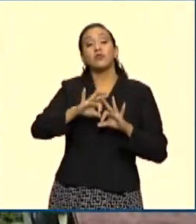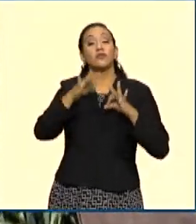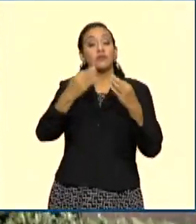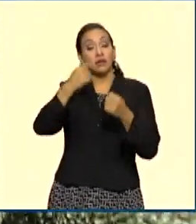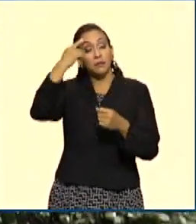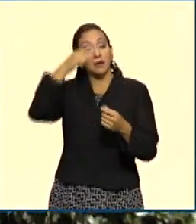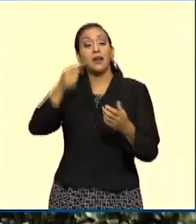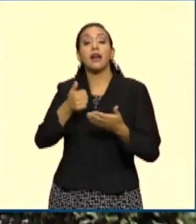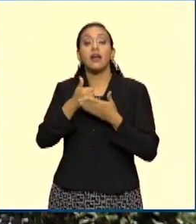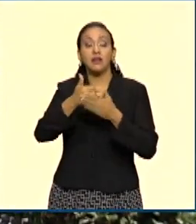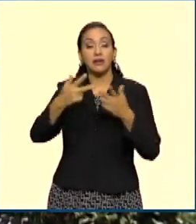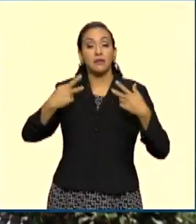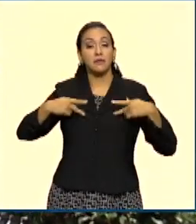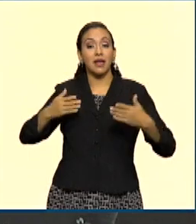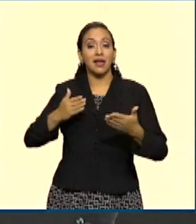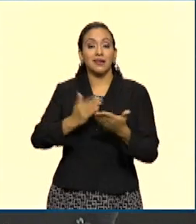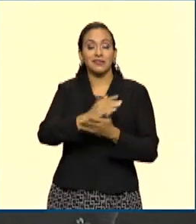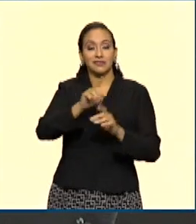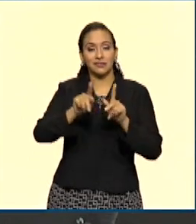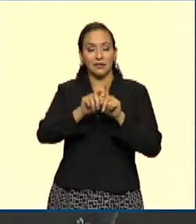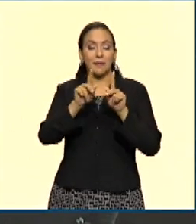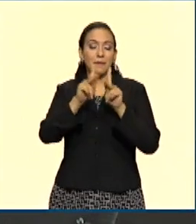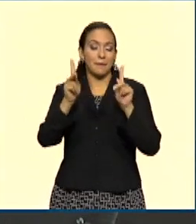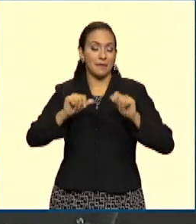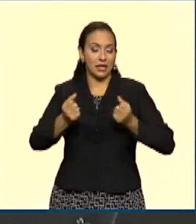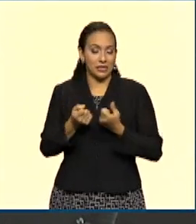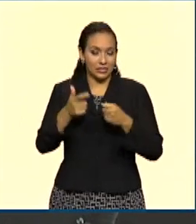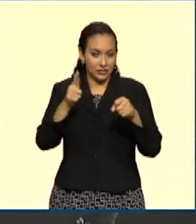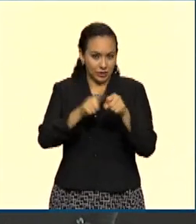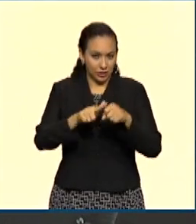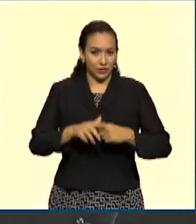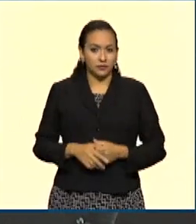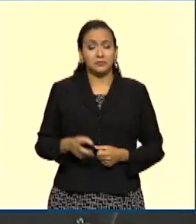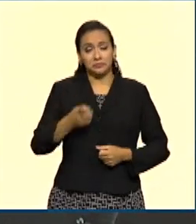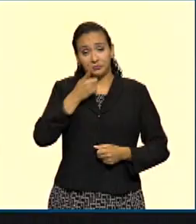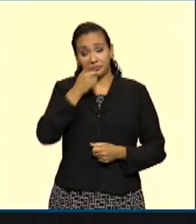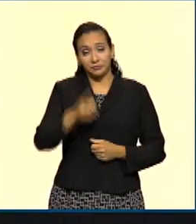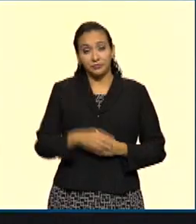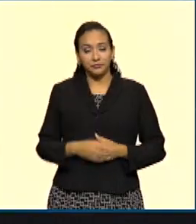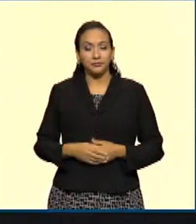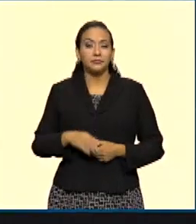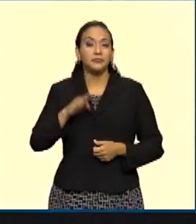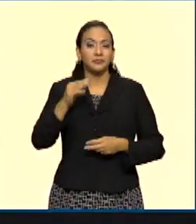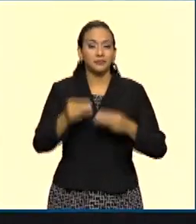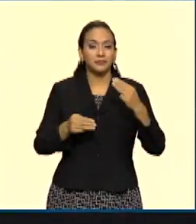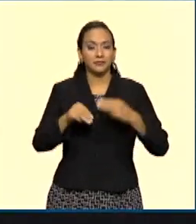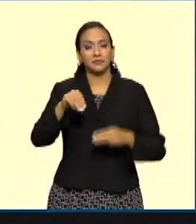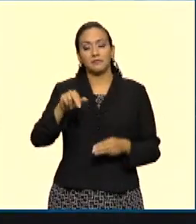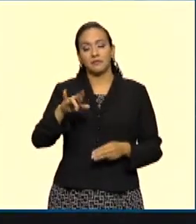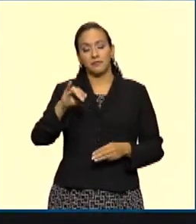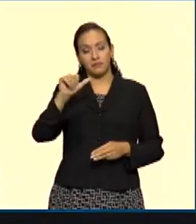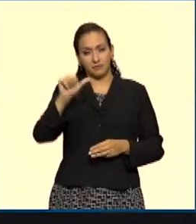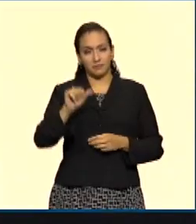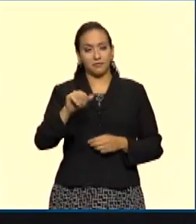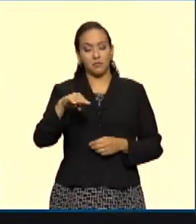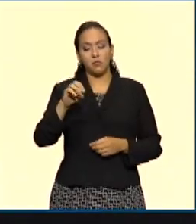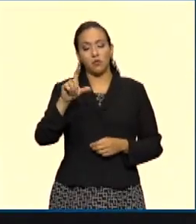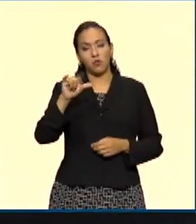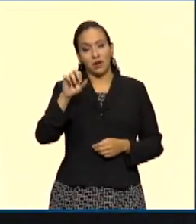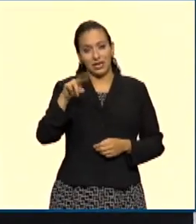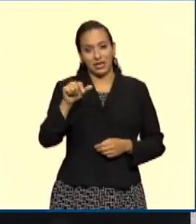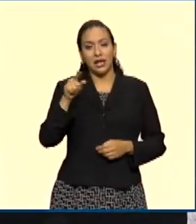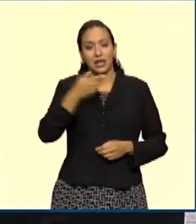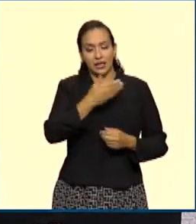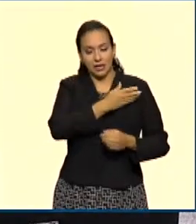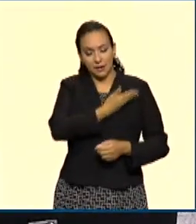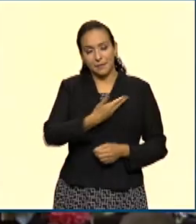el camino hacia la paz social. Así lo señaló la magistrada María Emilia Molina de la Puente, presidenta de la